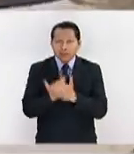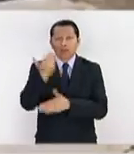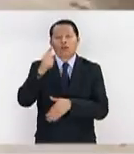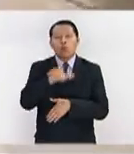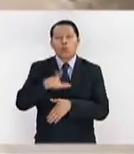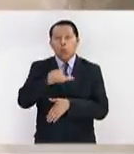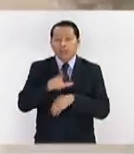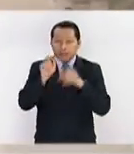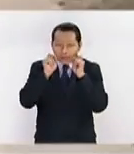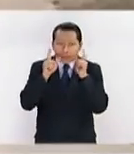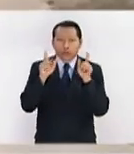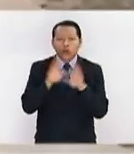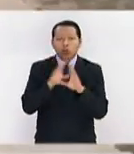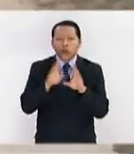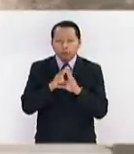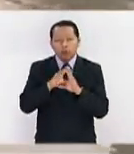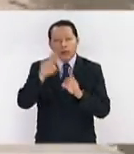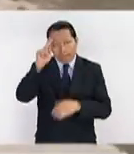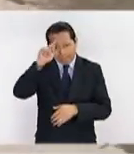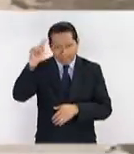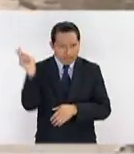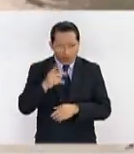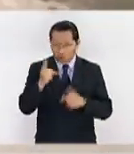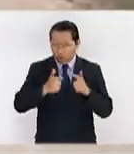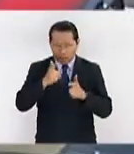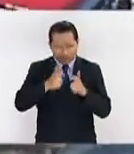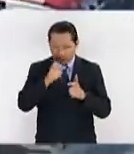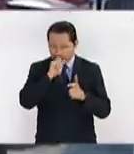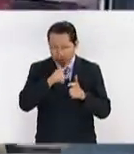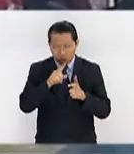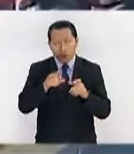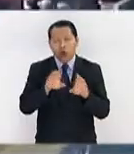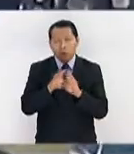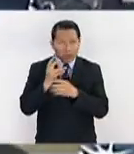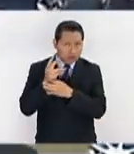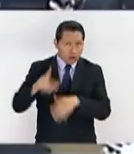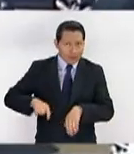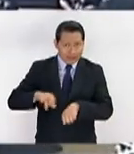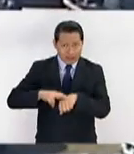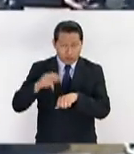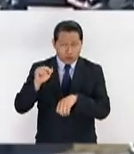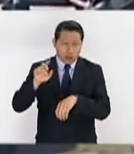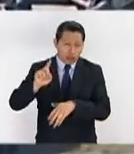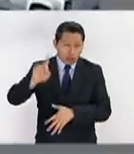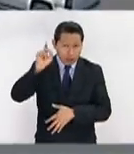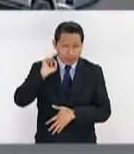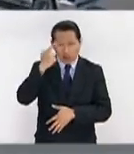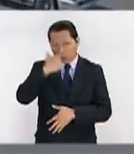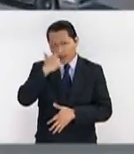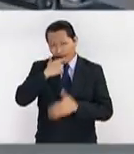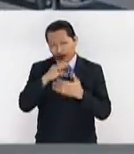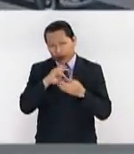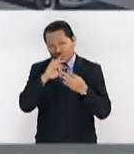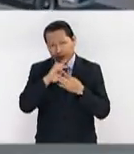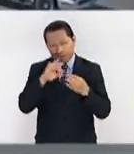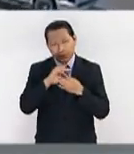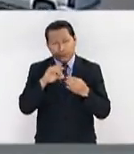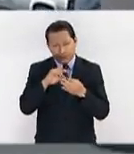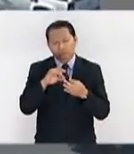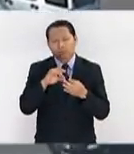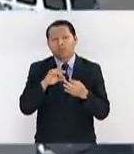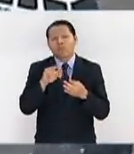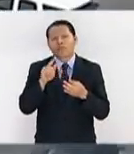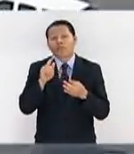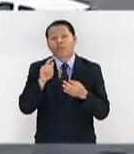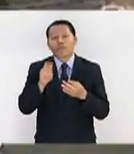lunes con la peor masacre de su historia, como lo dijo el gobernador la noche del domingo. Y entre